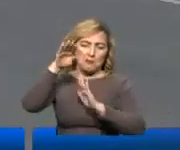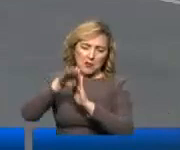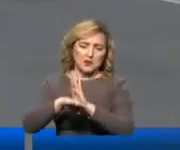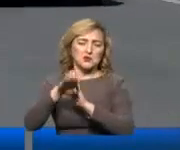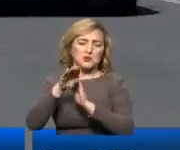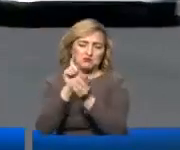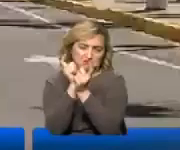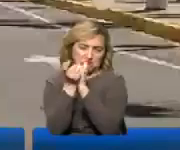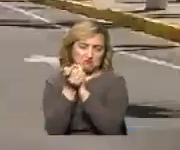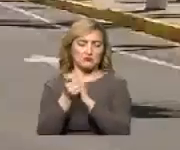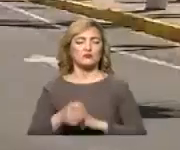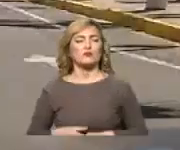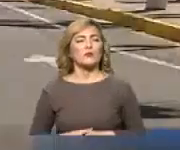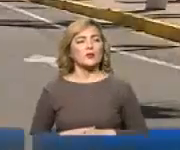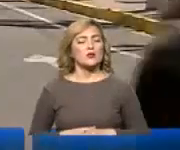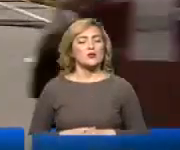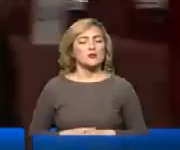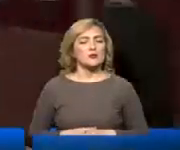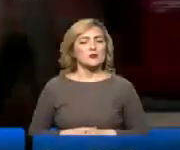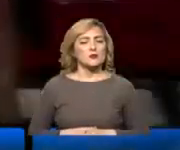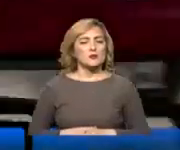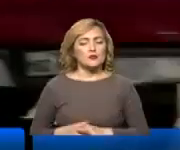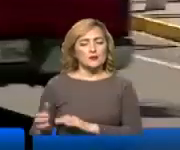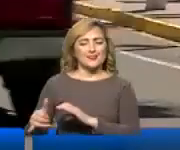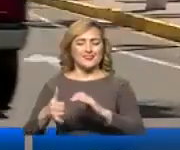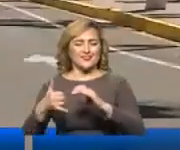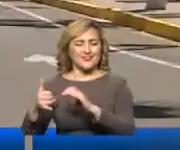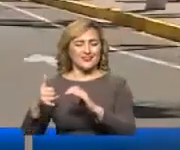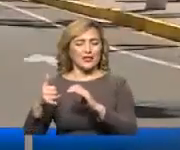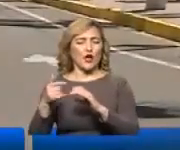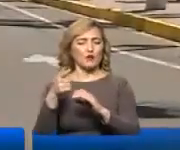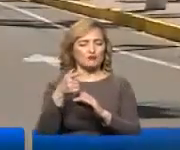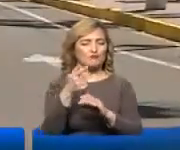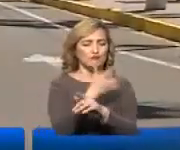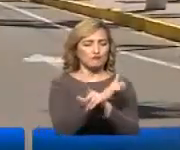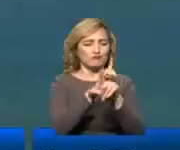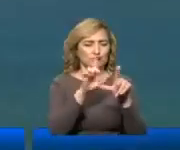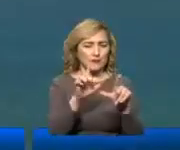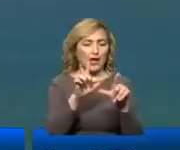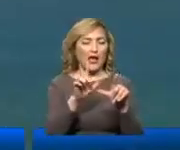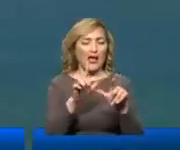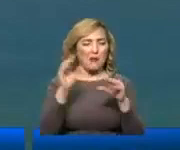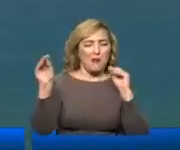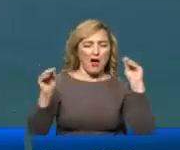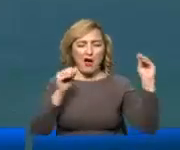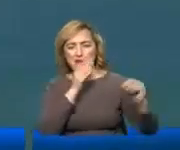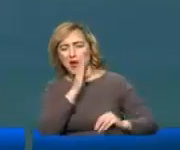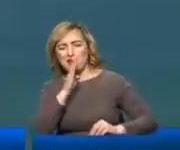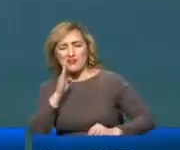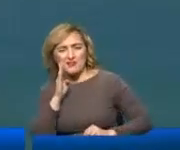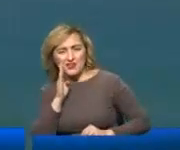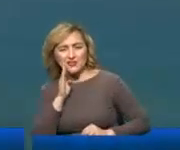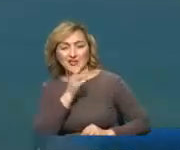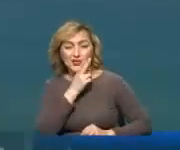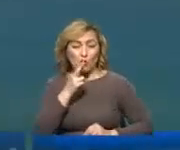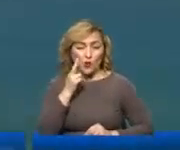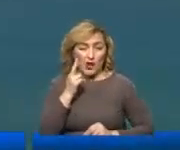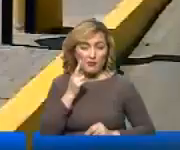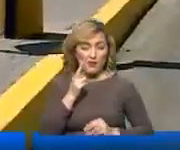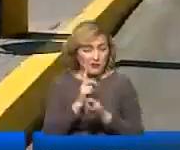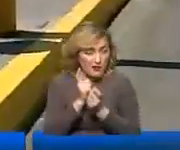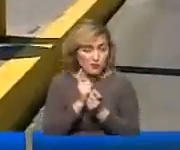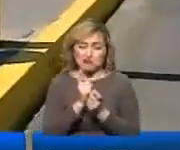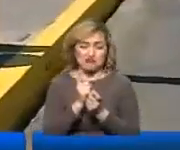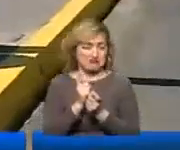santa elena y la libertad las restricciones para discotecas bares y restaurantes se mantienen lo mismo ocurre con las playas de la provincia